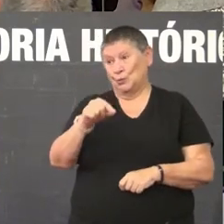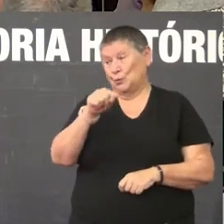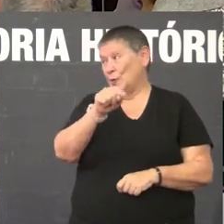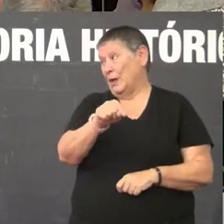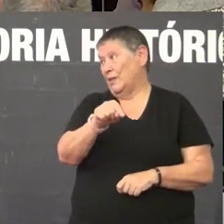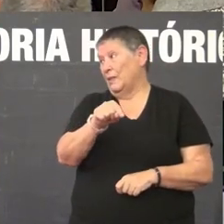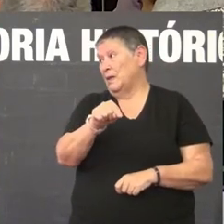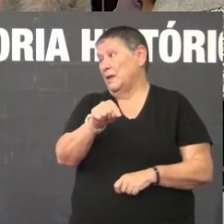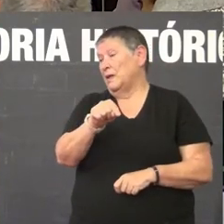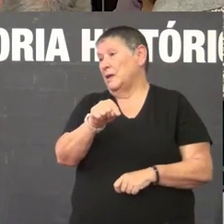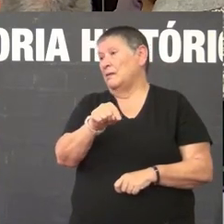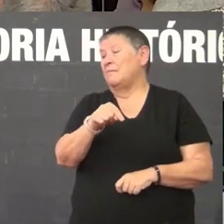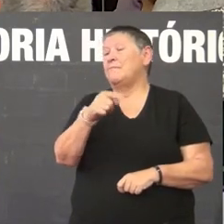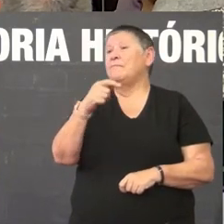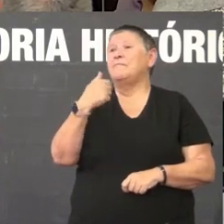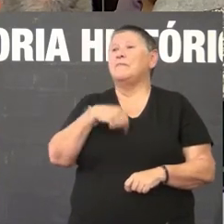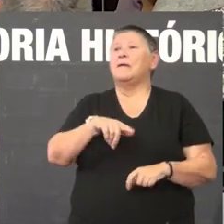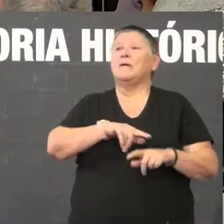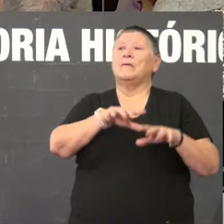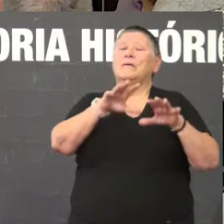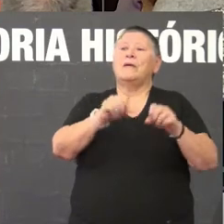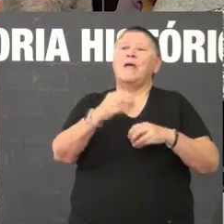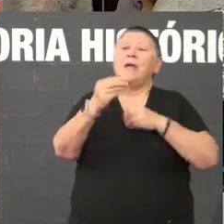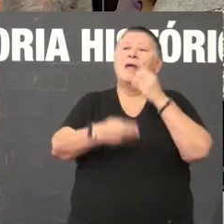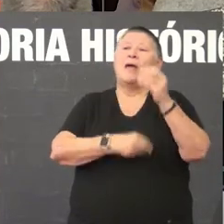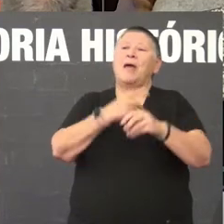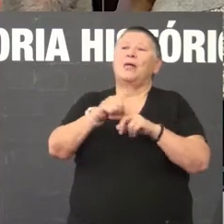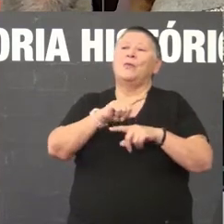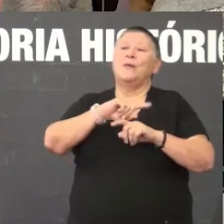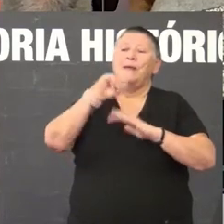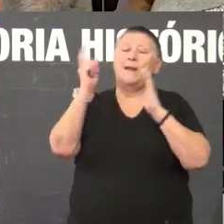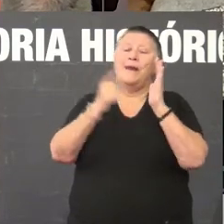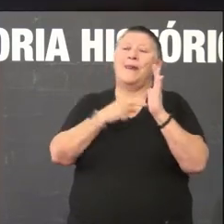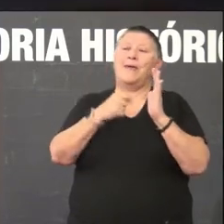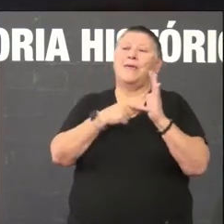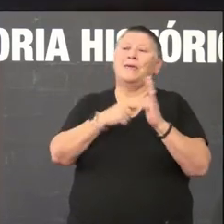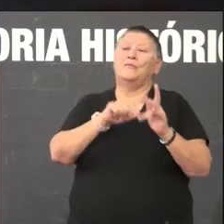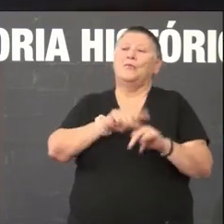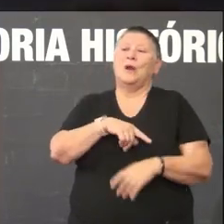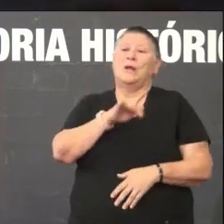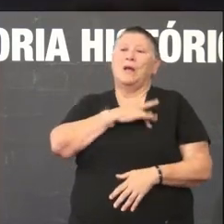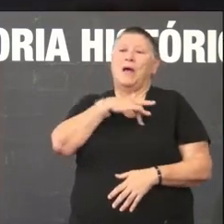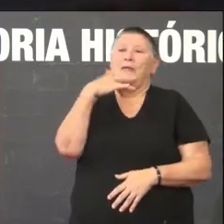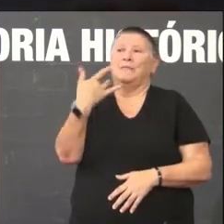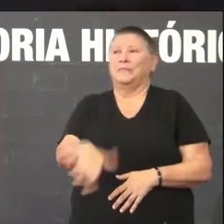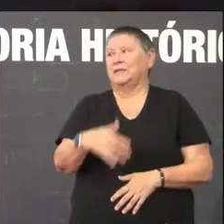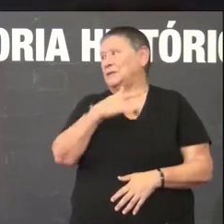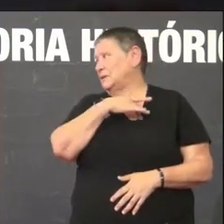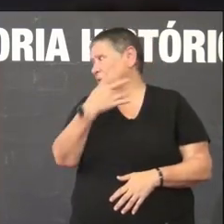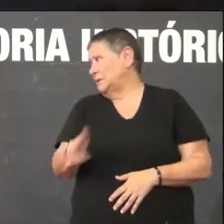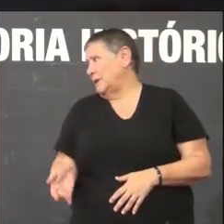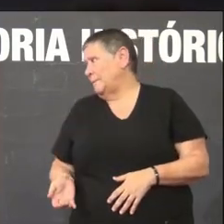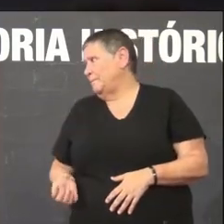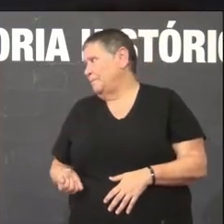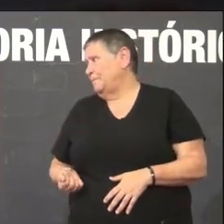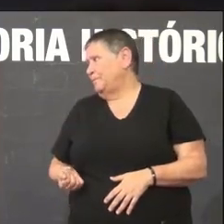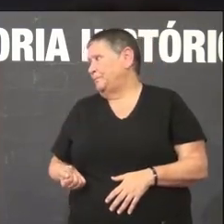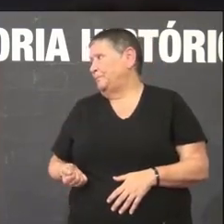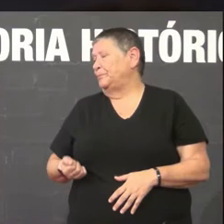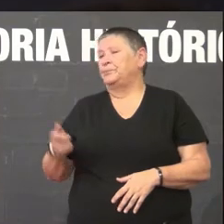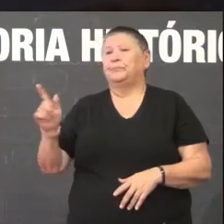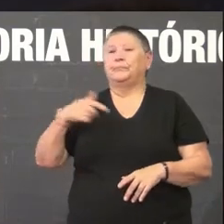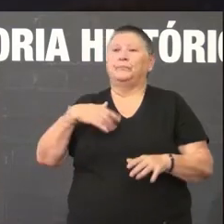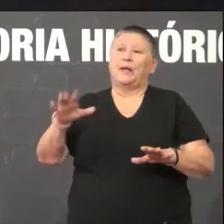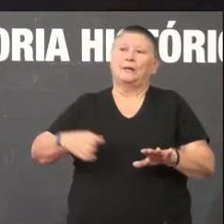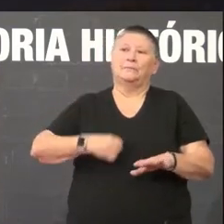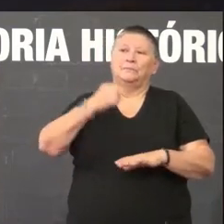Suárez acaba facendo unha lei de amnistía. Esa lei de amnistía, bueno, pues eu logro safar, me ceiban a la puta calle